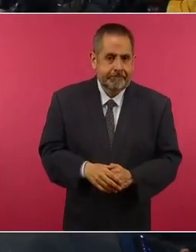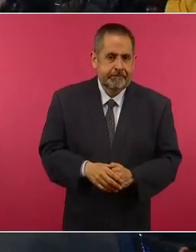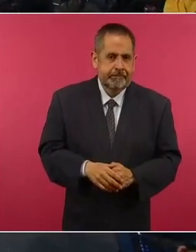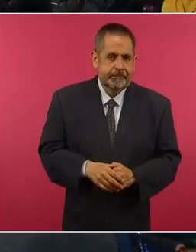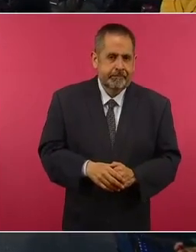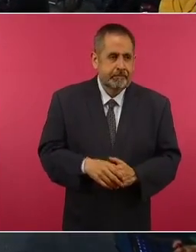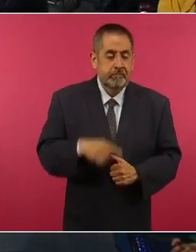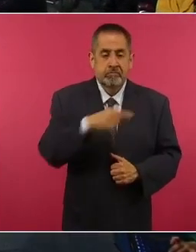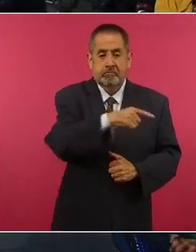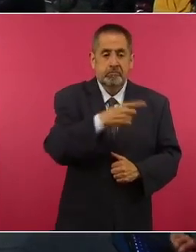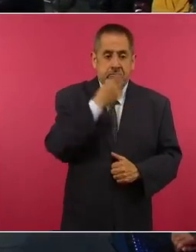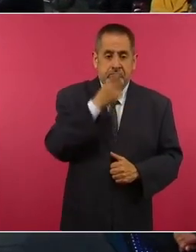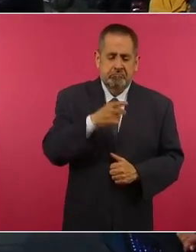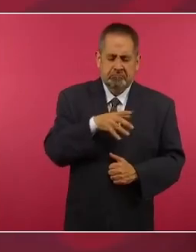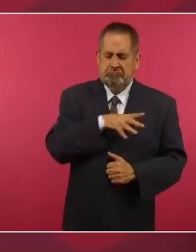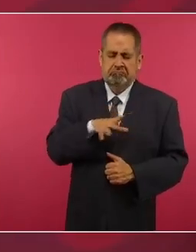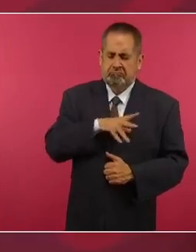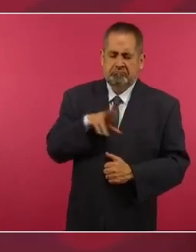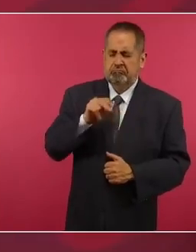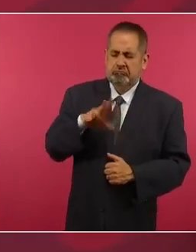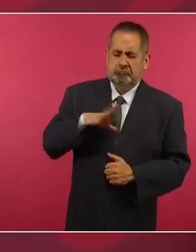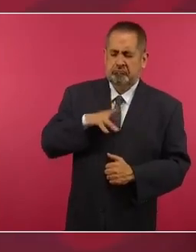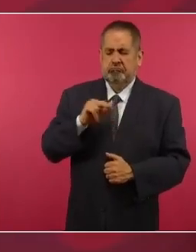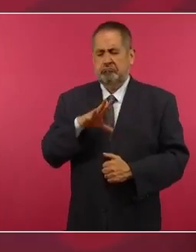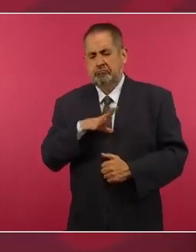el que negó